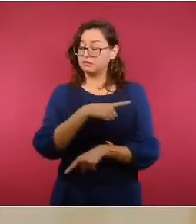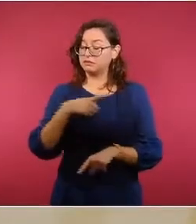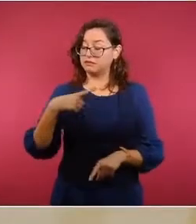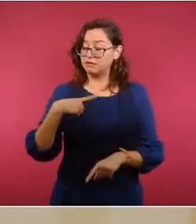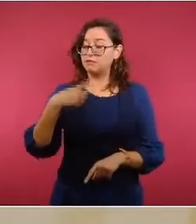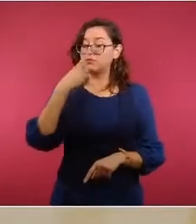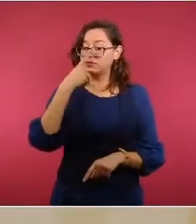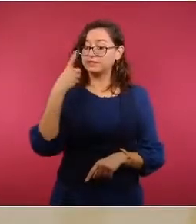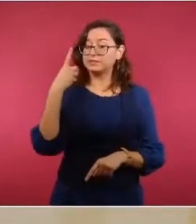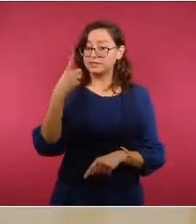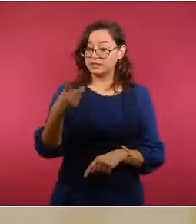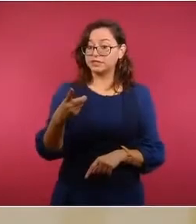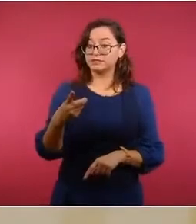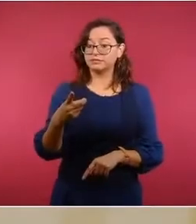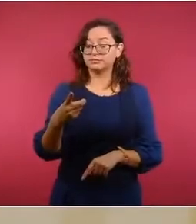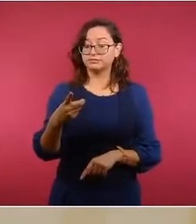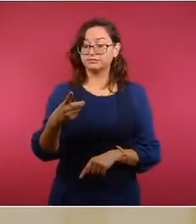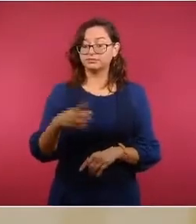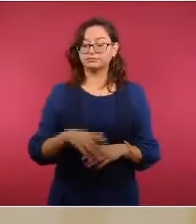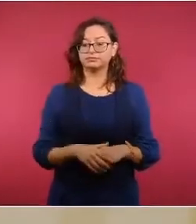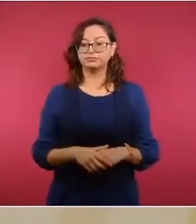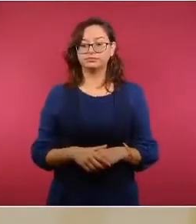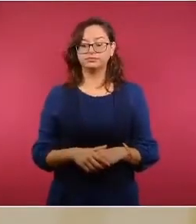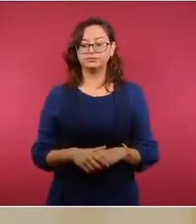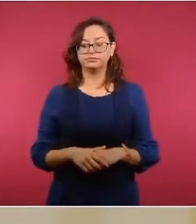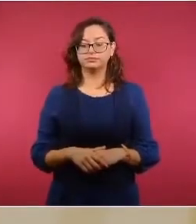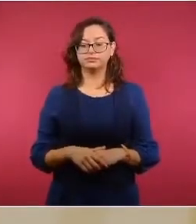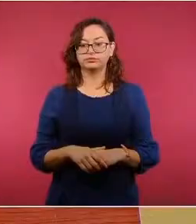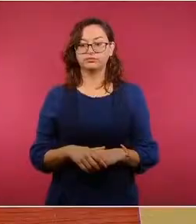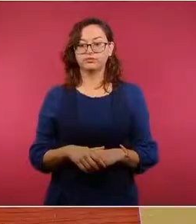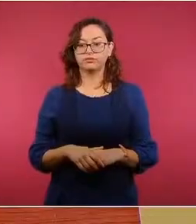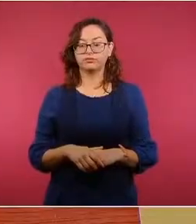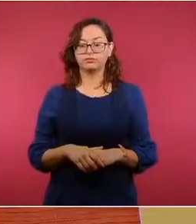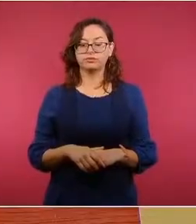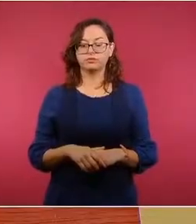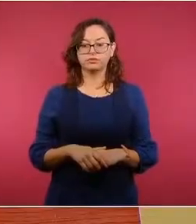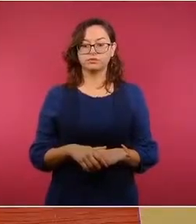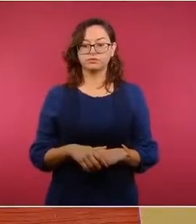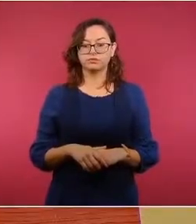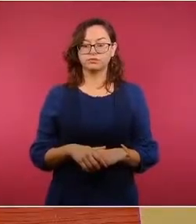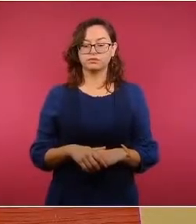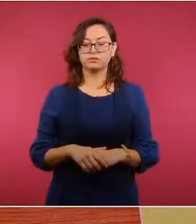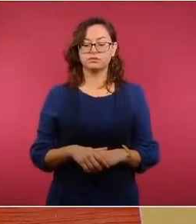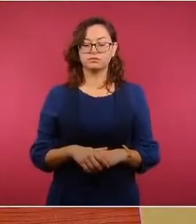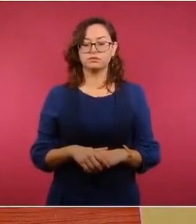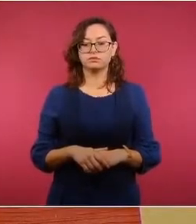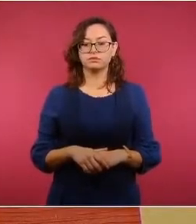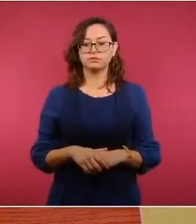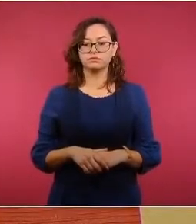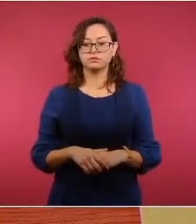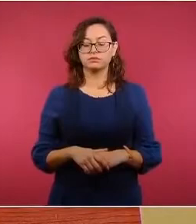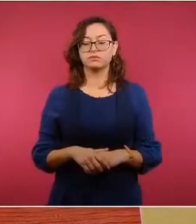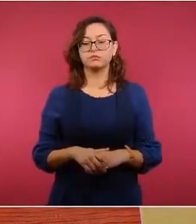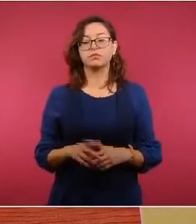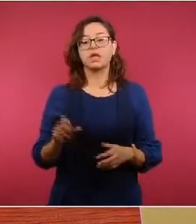de que con el otro negocio que tenían